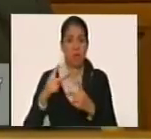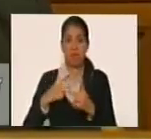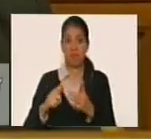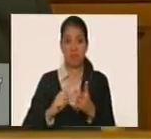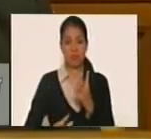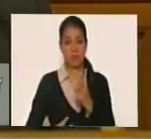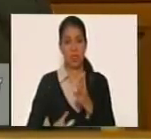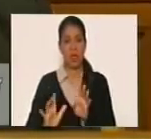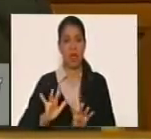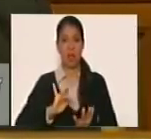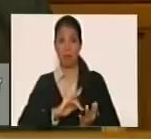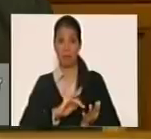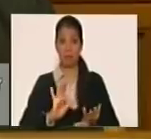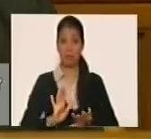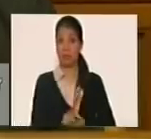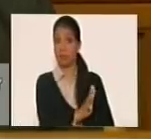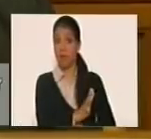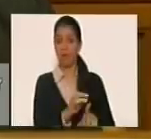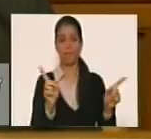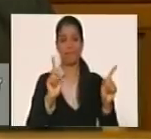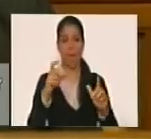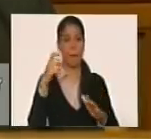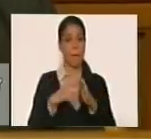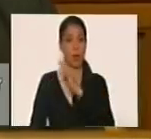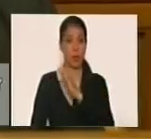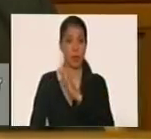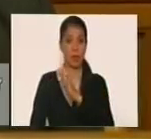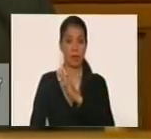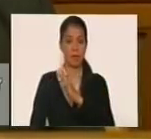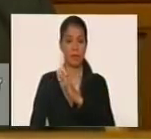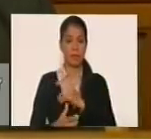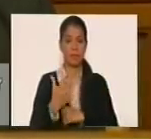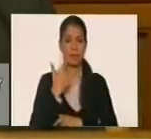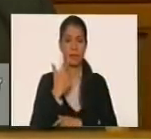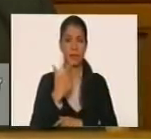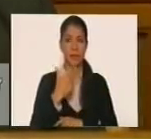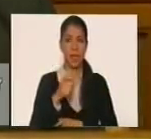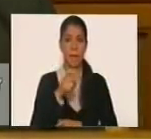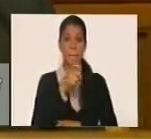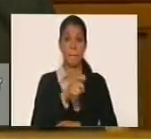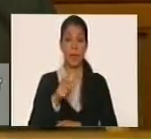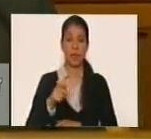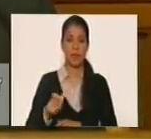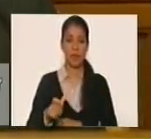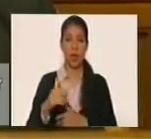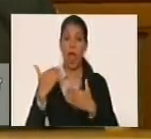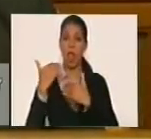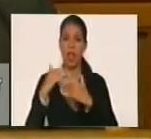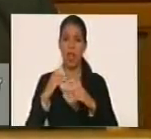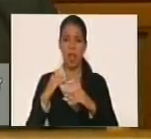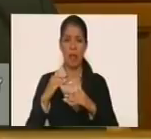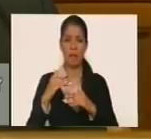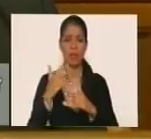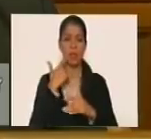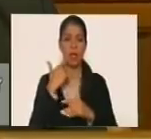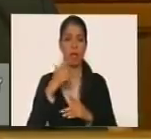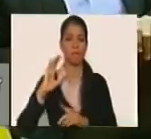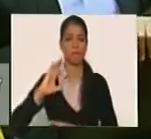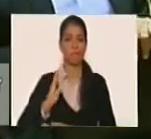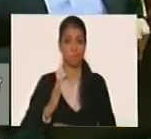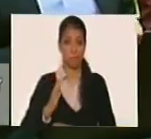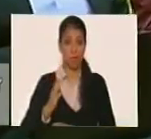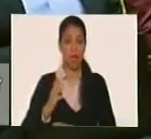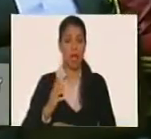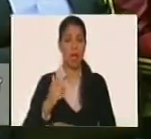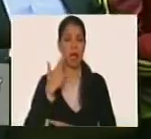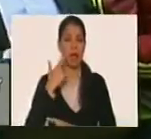motivo discriminatorio. En estos casos, la sanción aplicable será el límite máximo de la pena